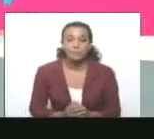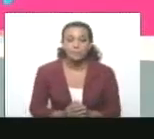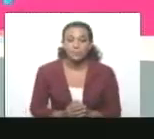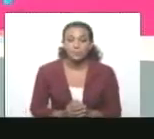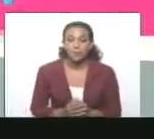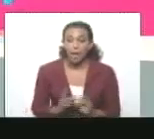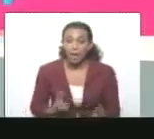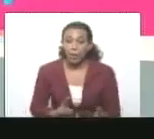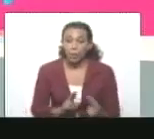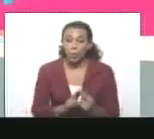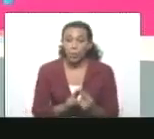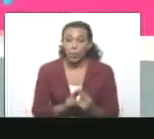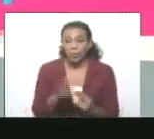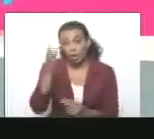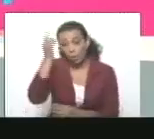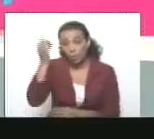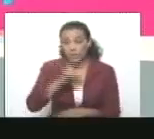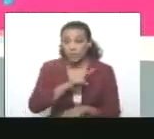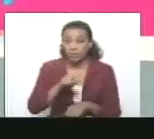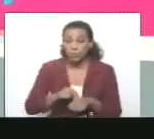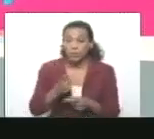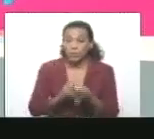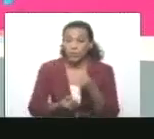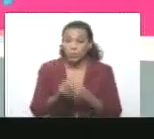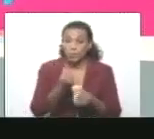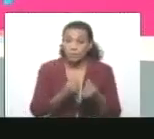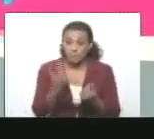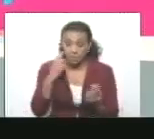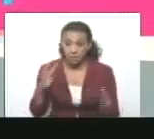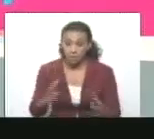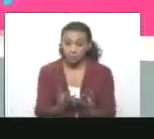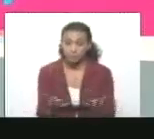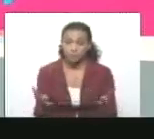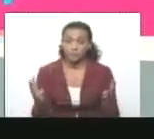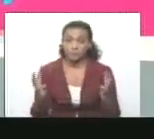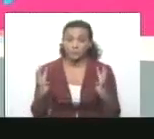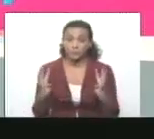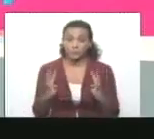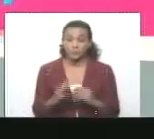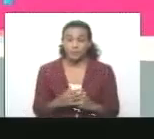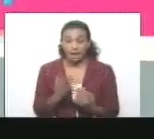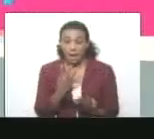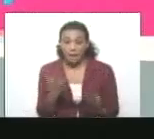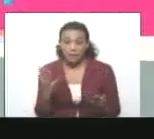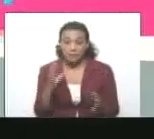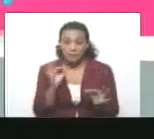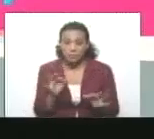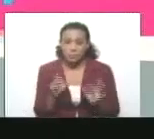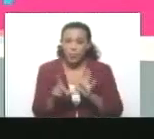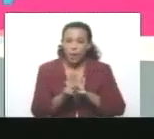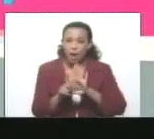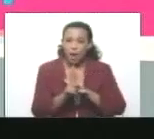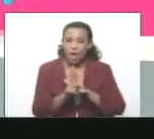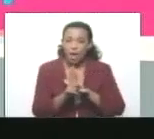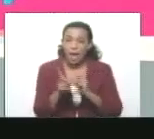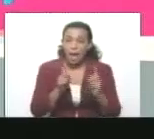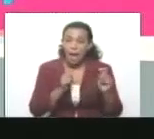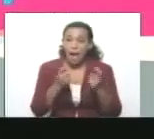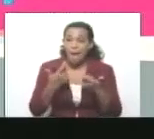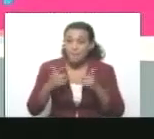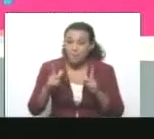el encuentro del Consejo Nacional de Economía, ahí lancé la ley de